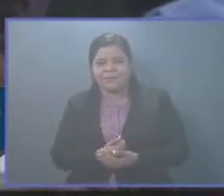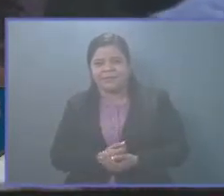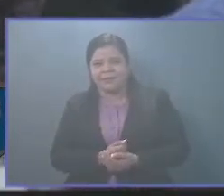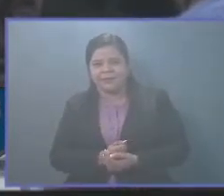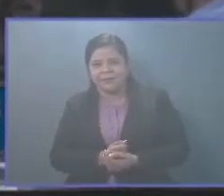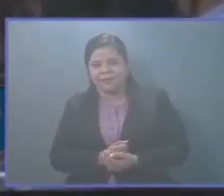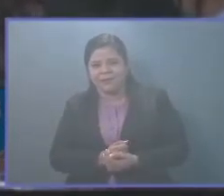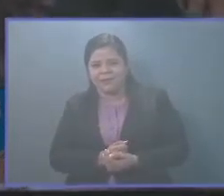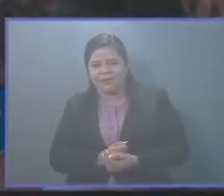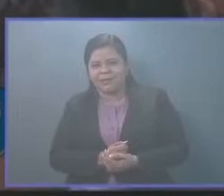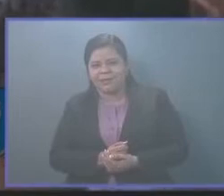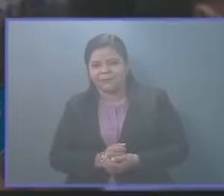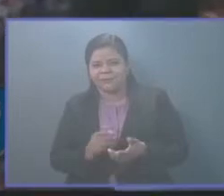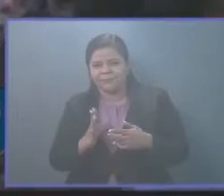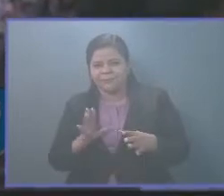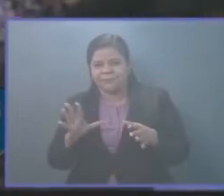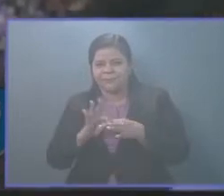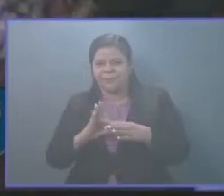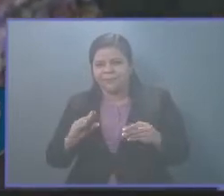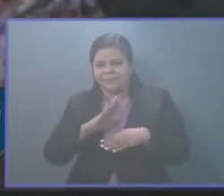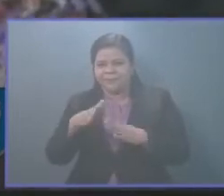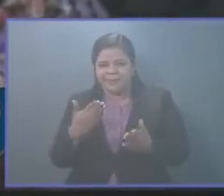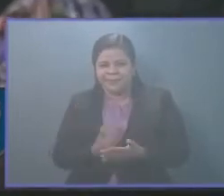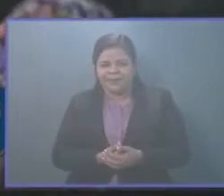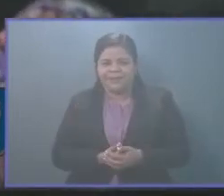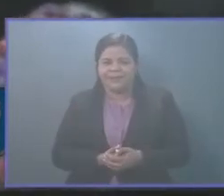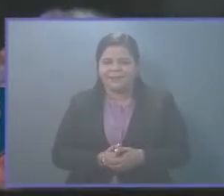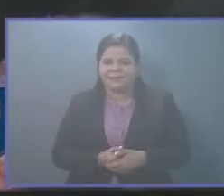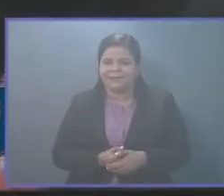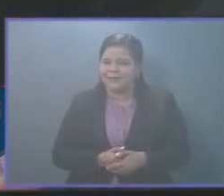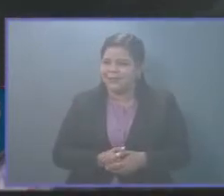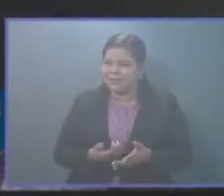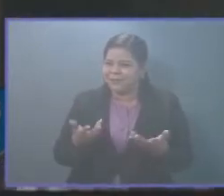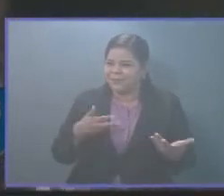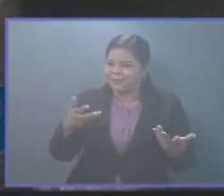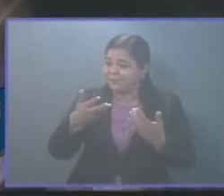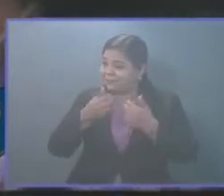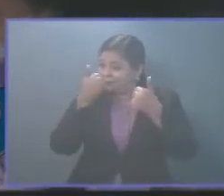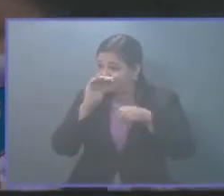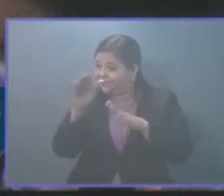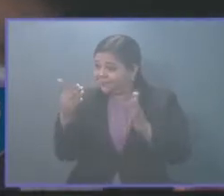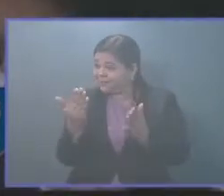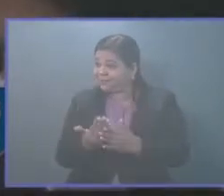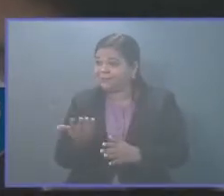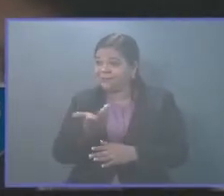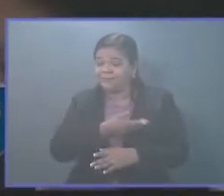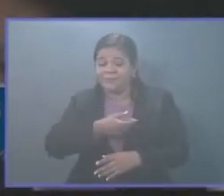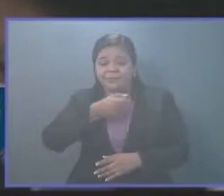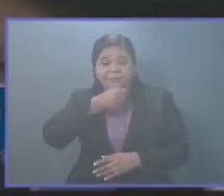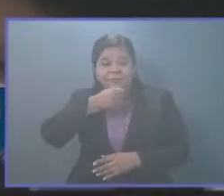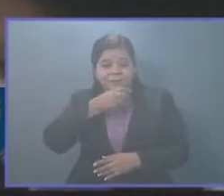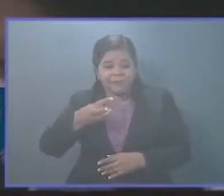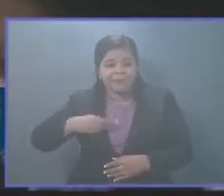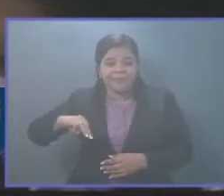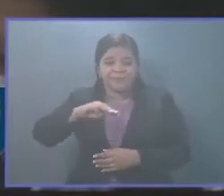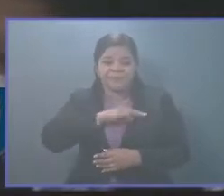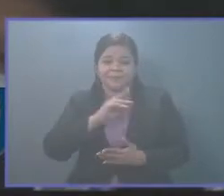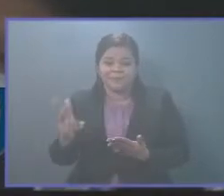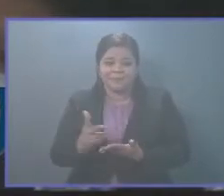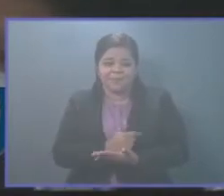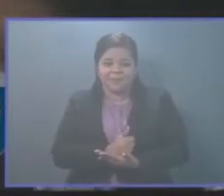sentimiento de una leve contradicción. Hace un momento usted habría dicho de que la información del Ministerio de Hacienda fue